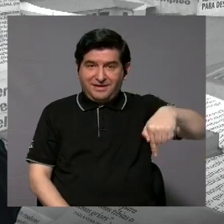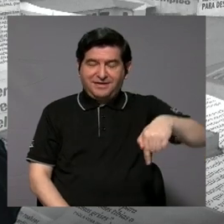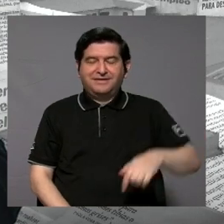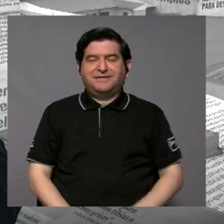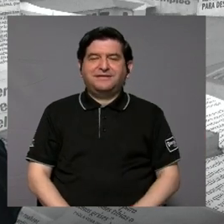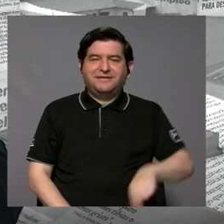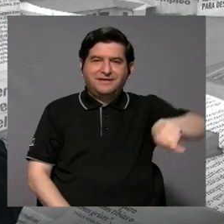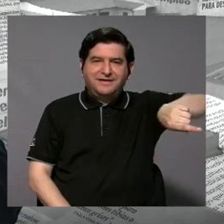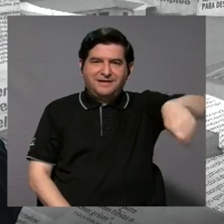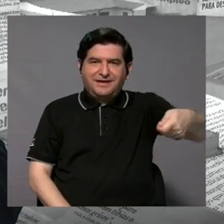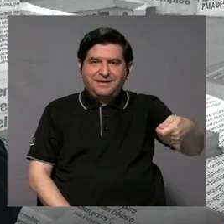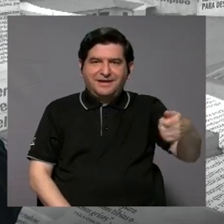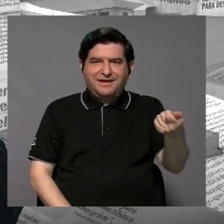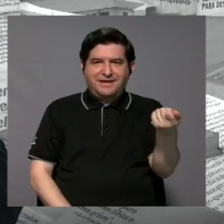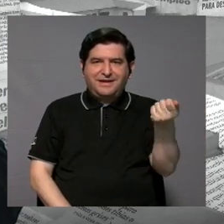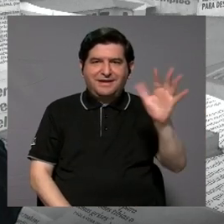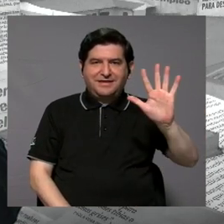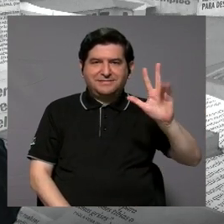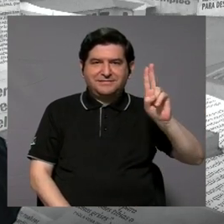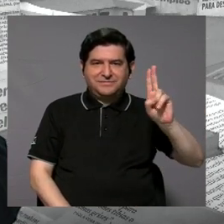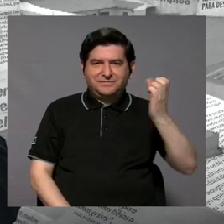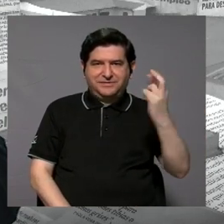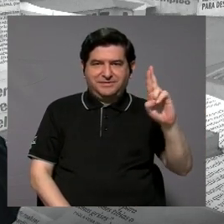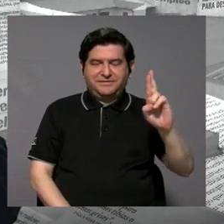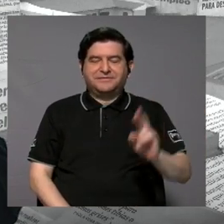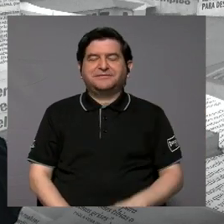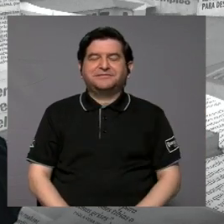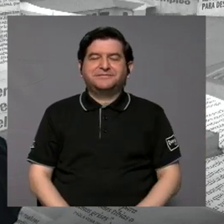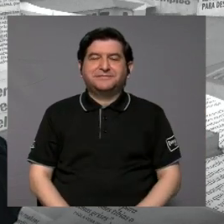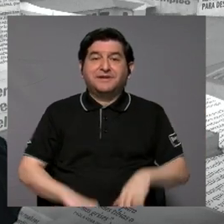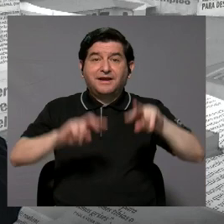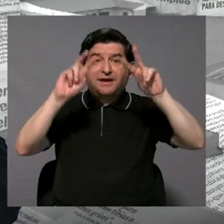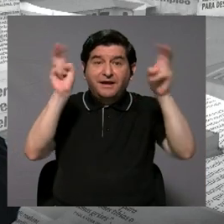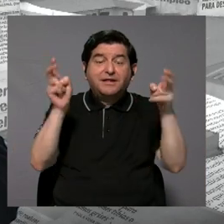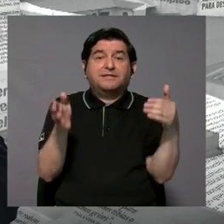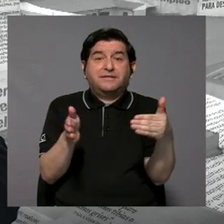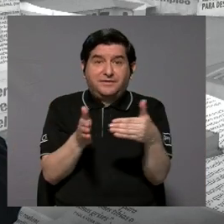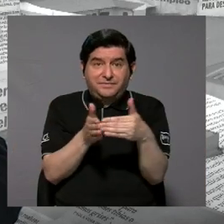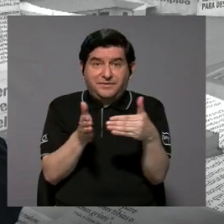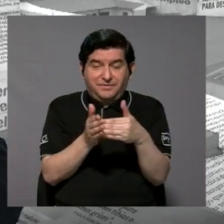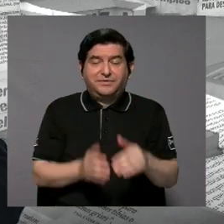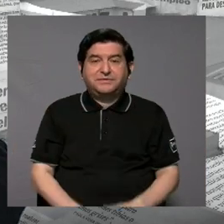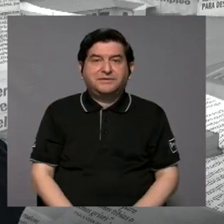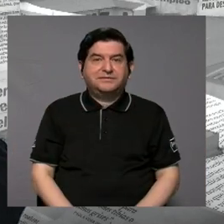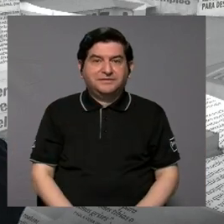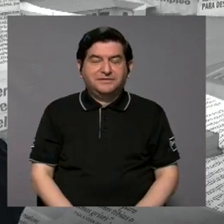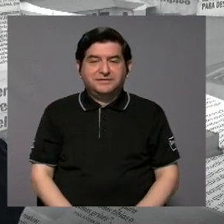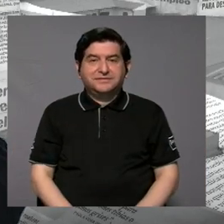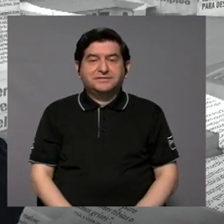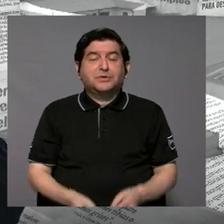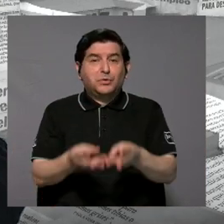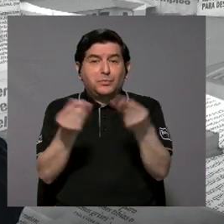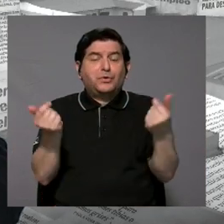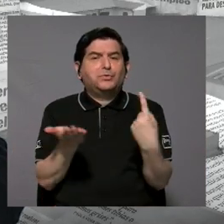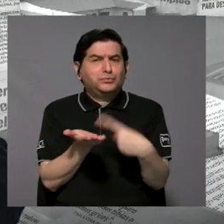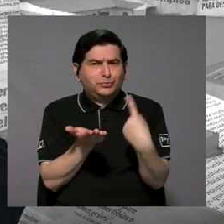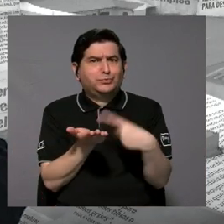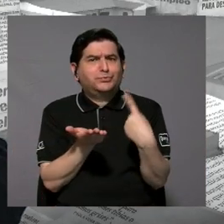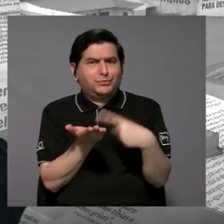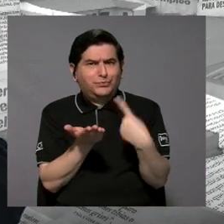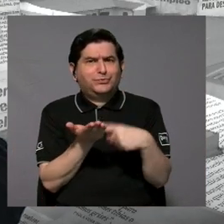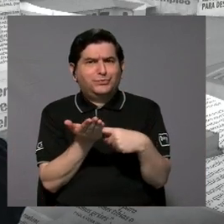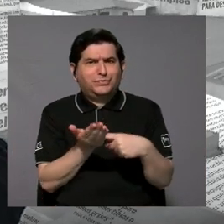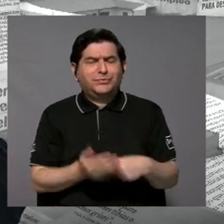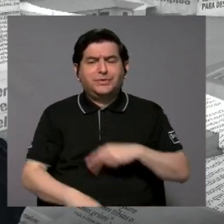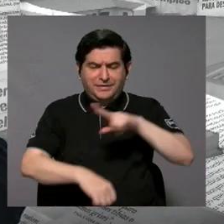aquí por Canal 15 UCR. Y el tema, nuevamente nos unimos a un tema que está generando mucha